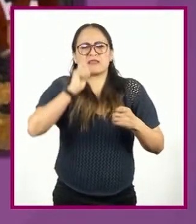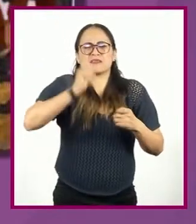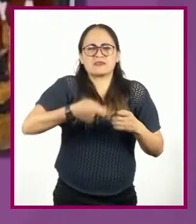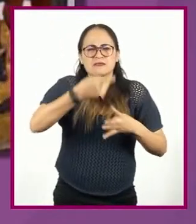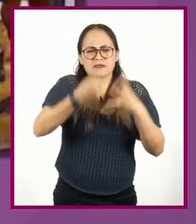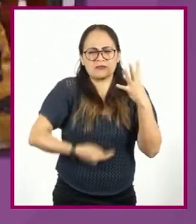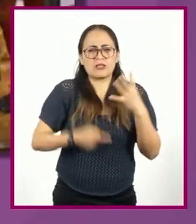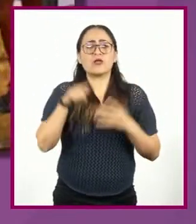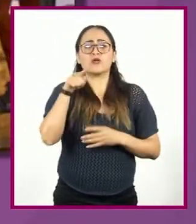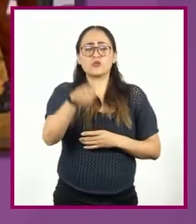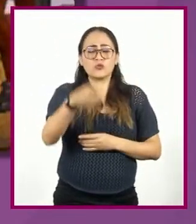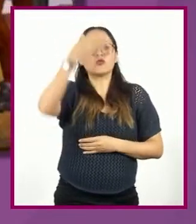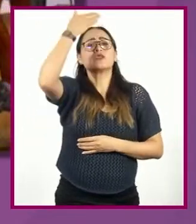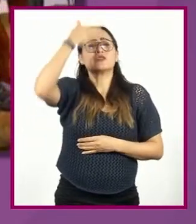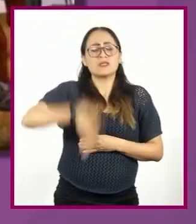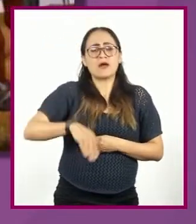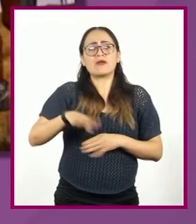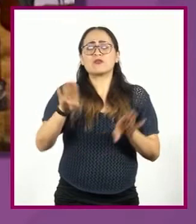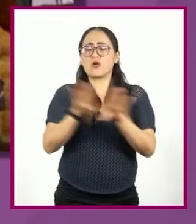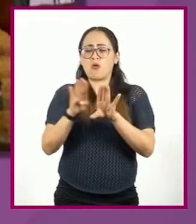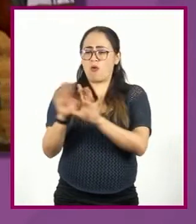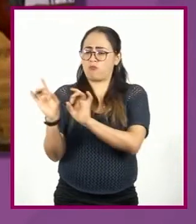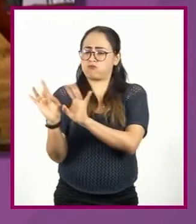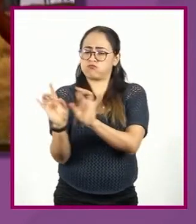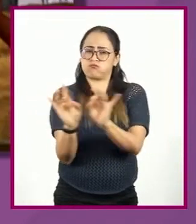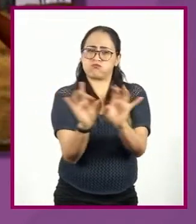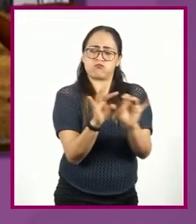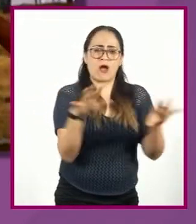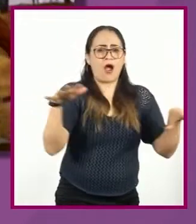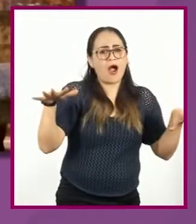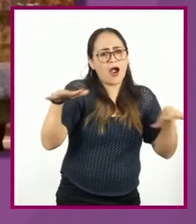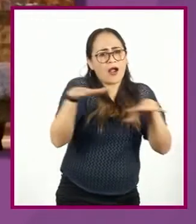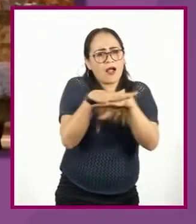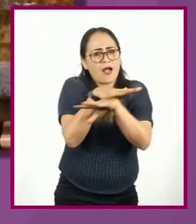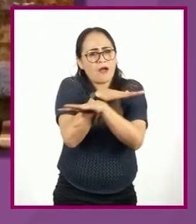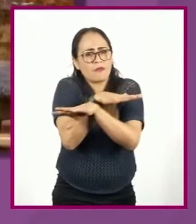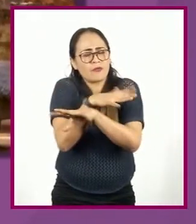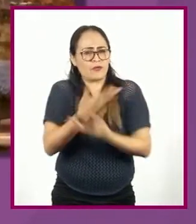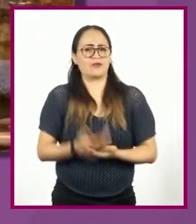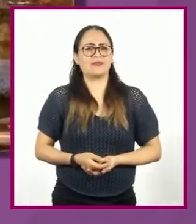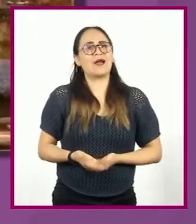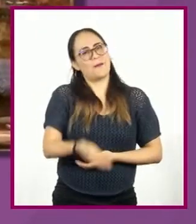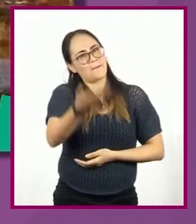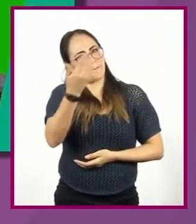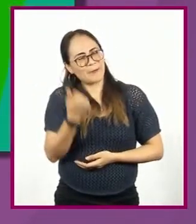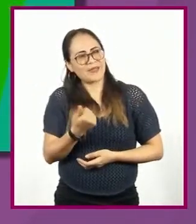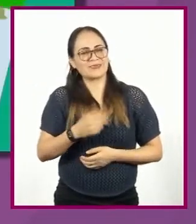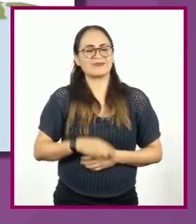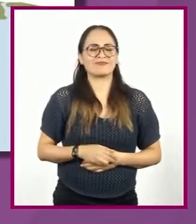¿Sabes qué hechos posibilitaron la transición de uno a otro? Te invito a descubrirlo.